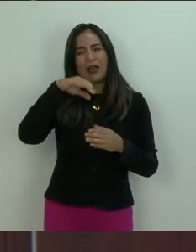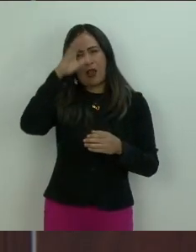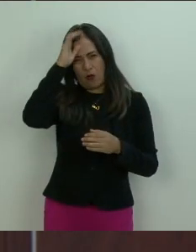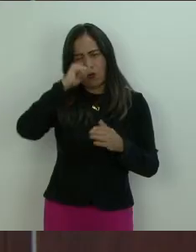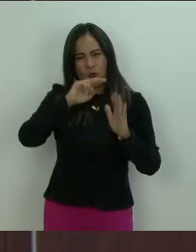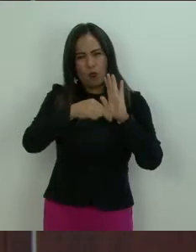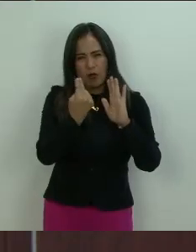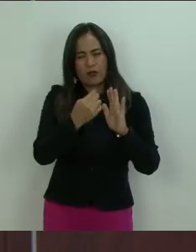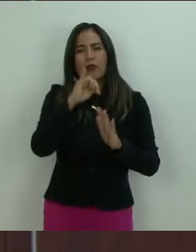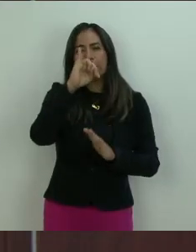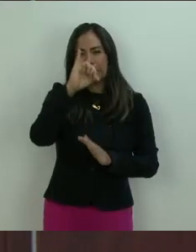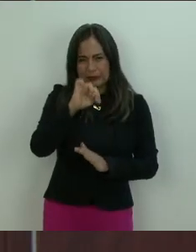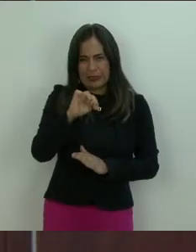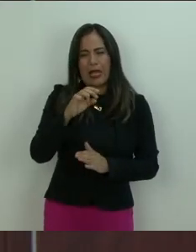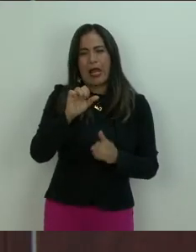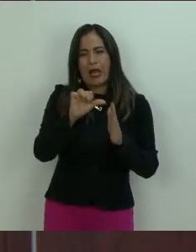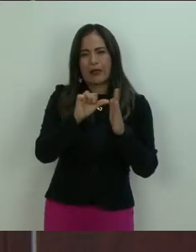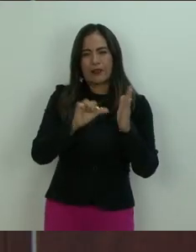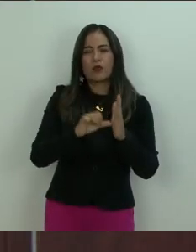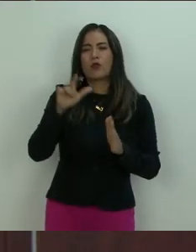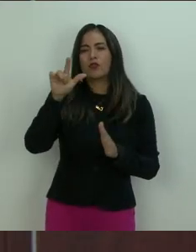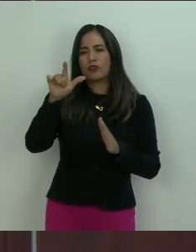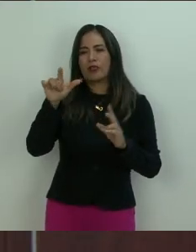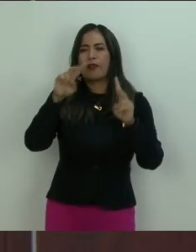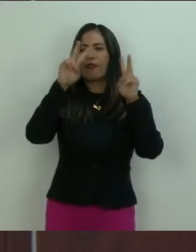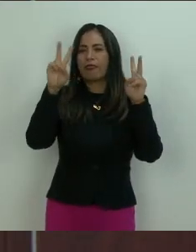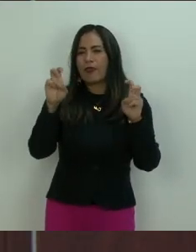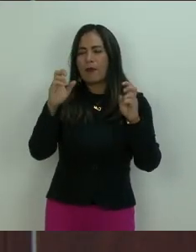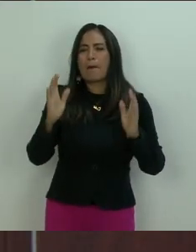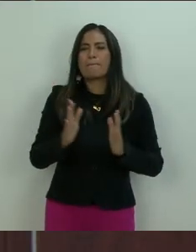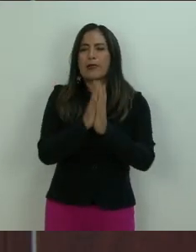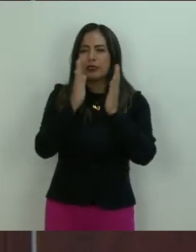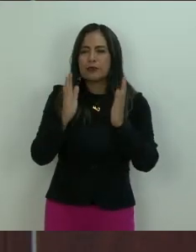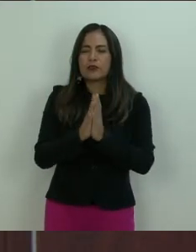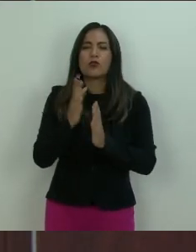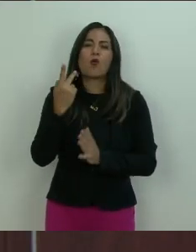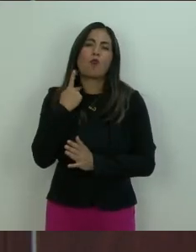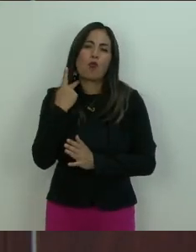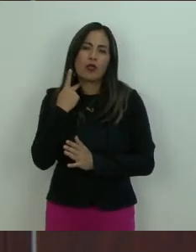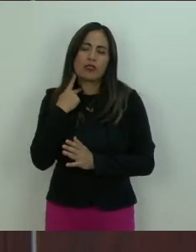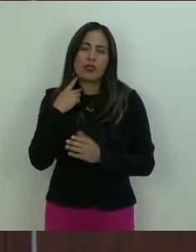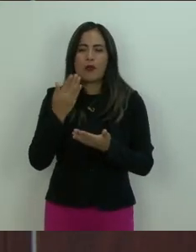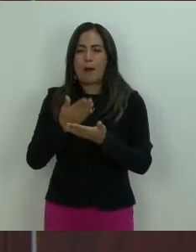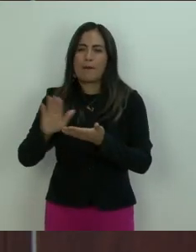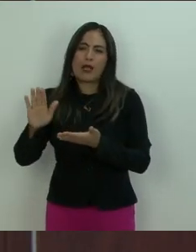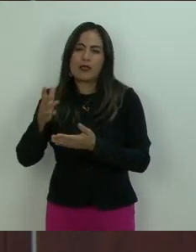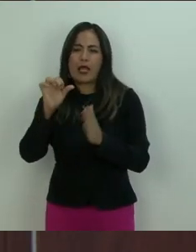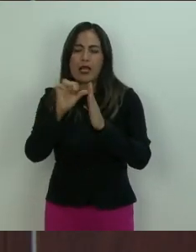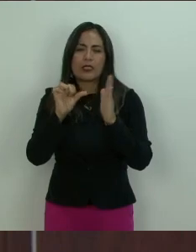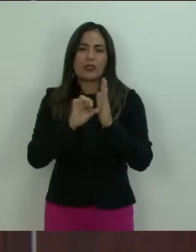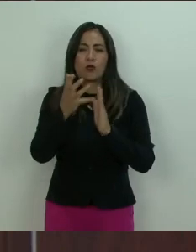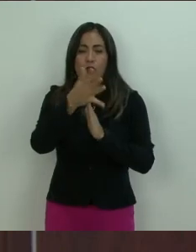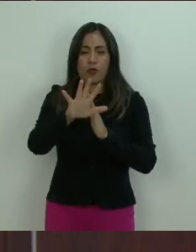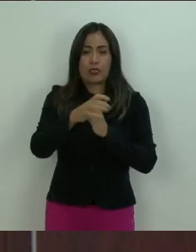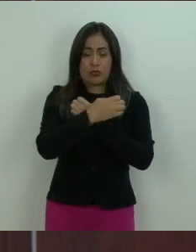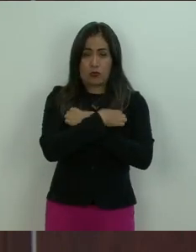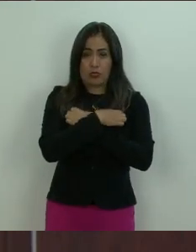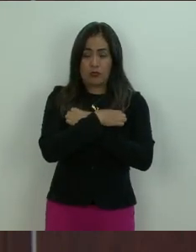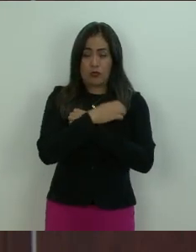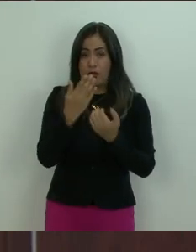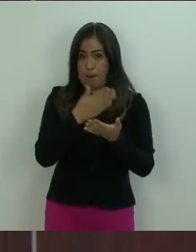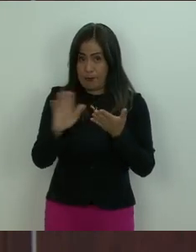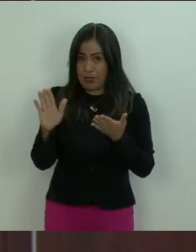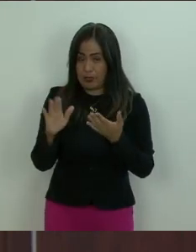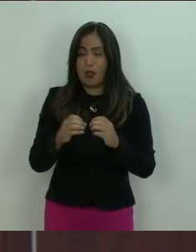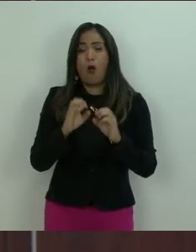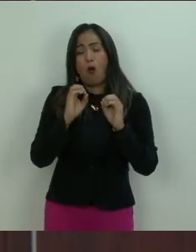es artículo 7, participación política, pero no lo puedes separar de artículo 10, que tiene que ver con la educación, y no lo